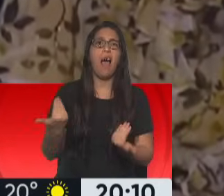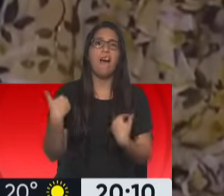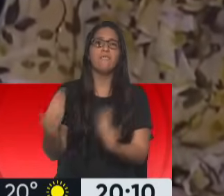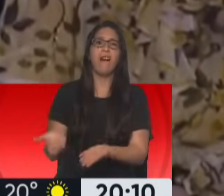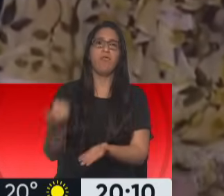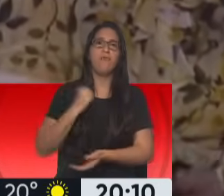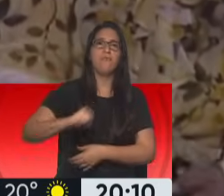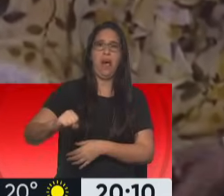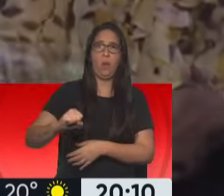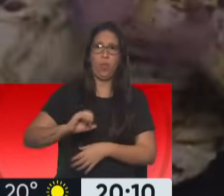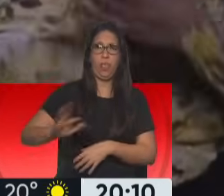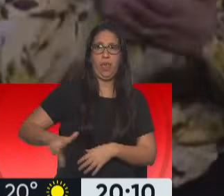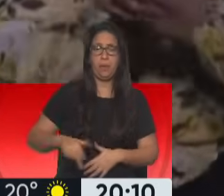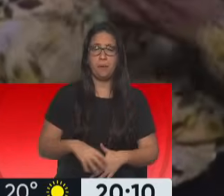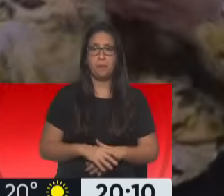fraude.